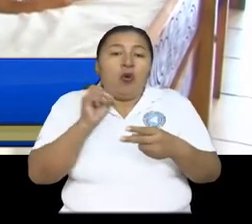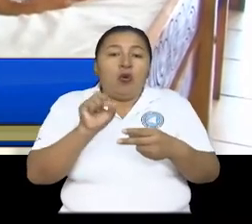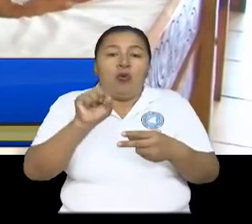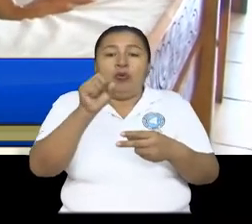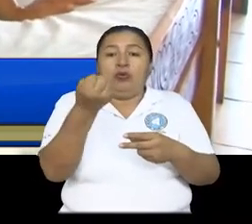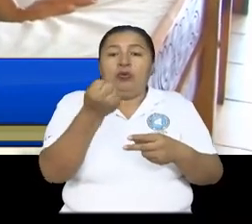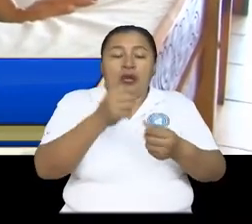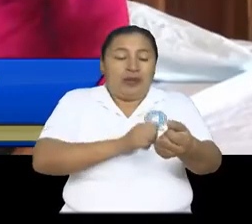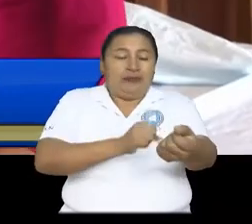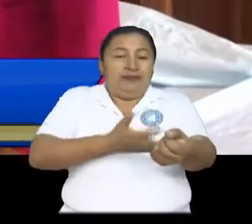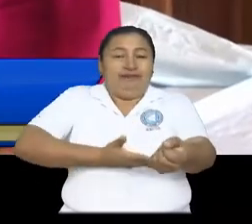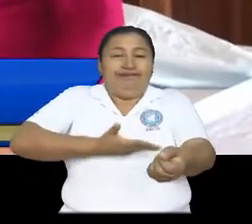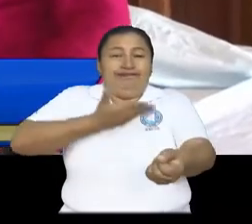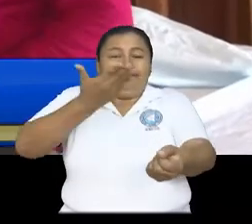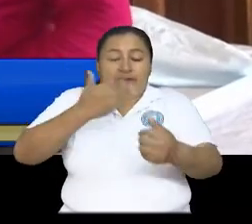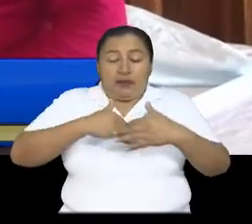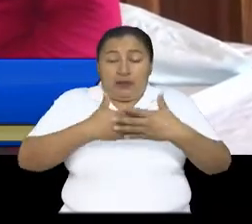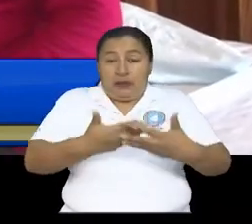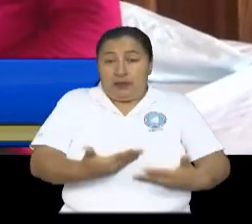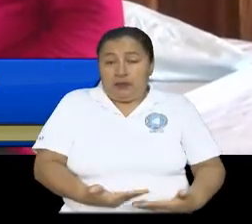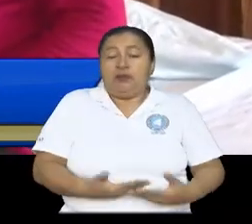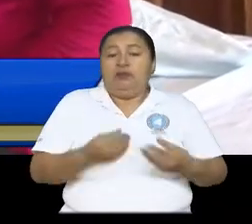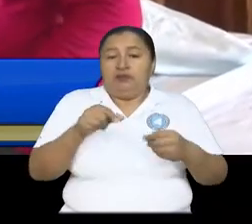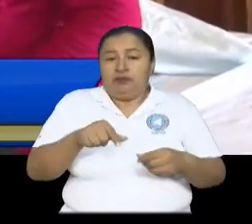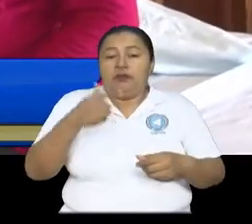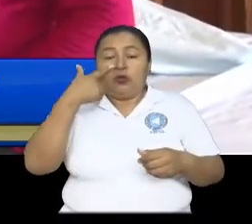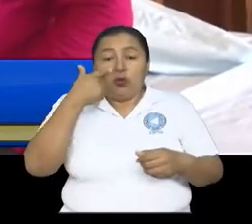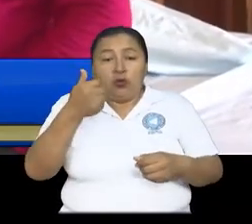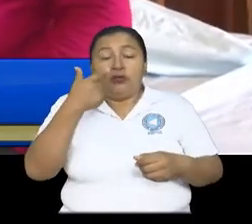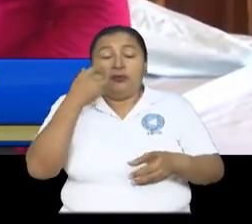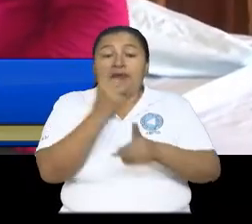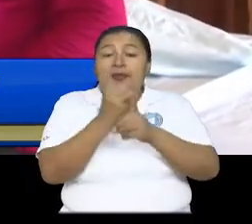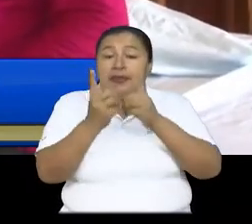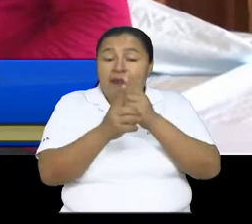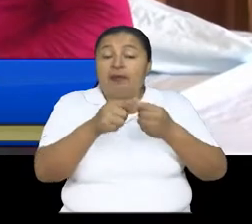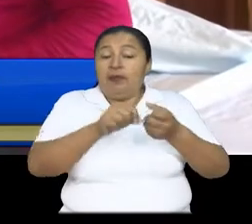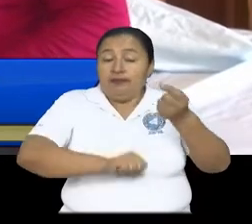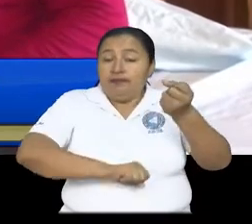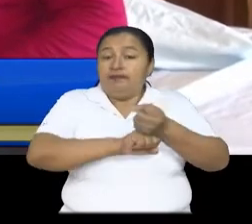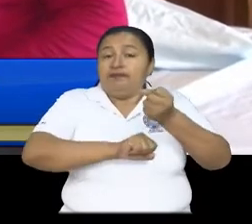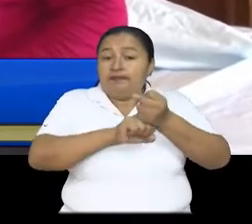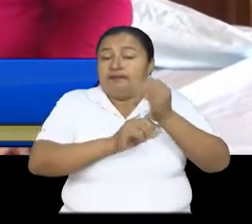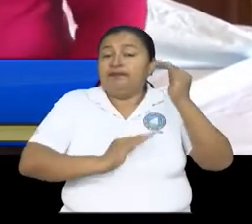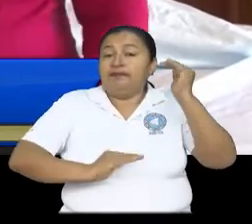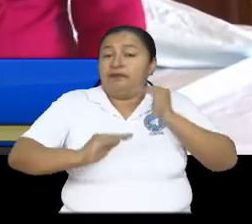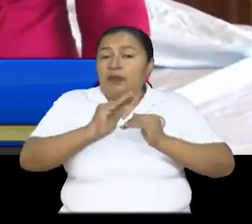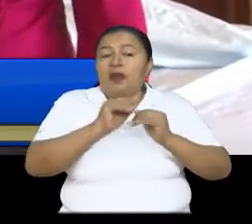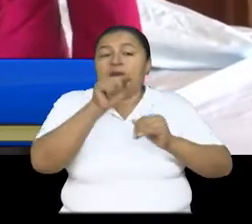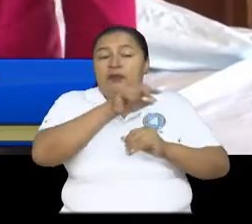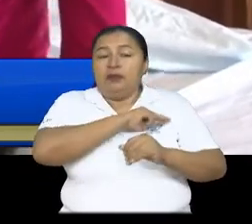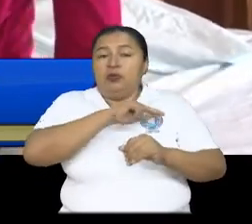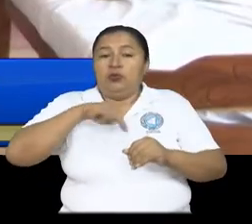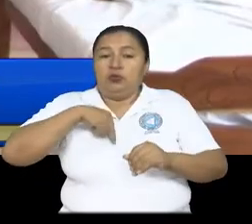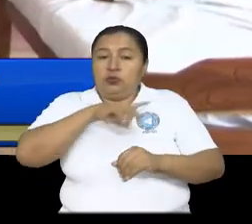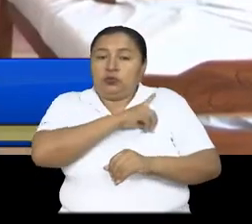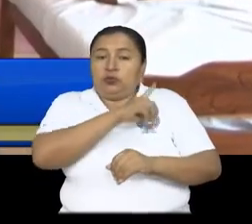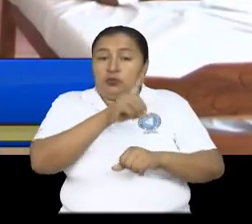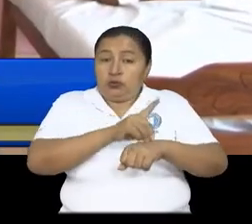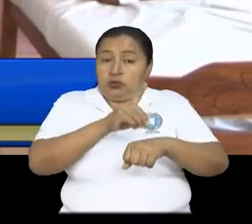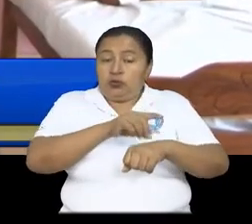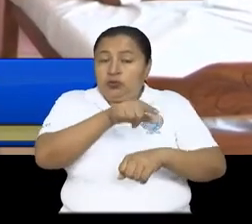hipertensivo gestacional esos son conocimientos que les tenemos que brindar precisamente a nuestro médico